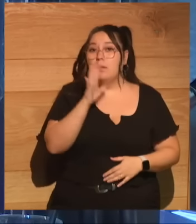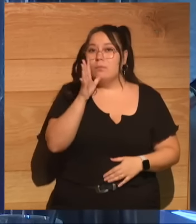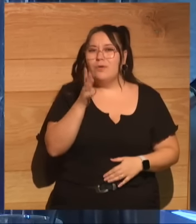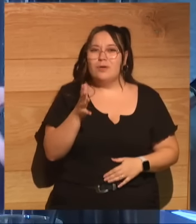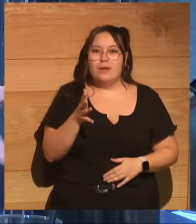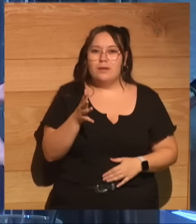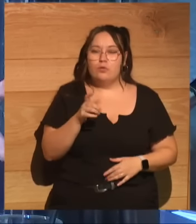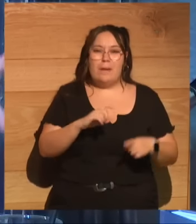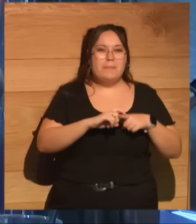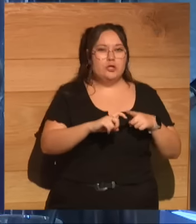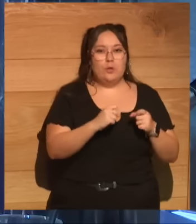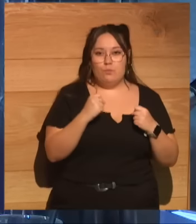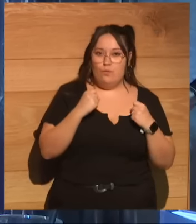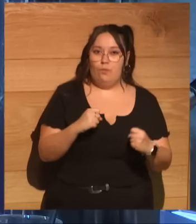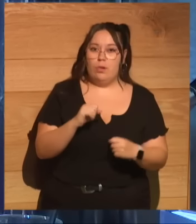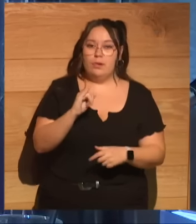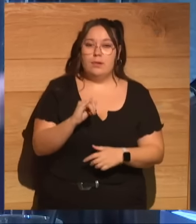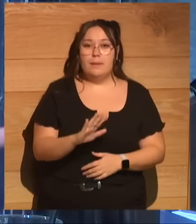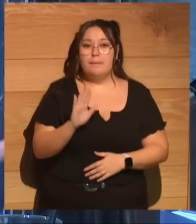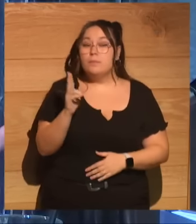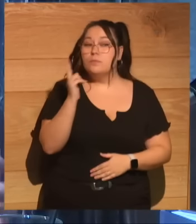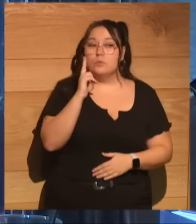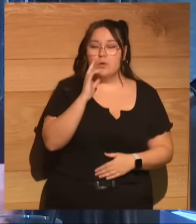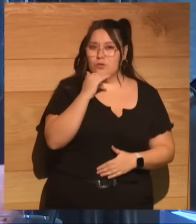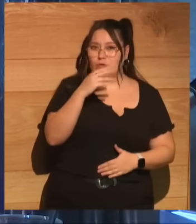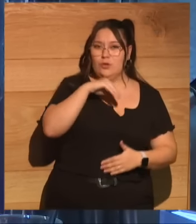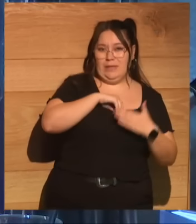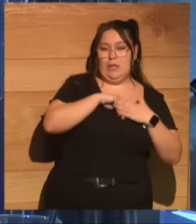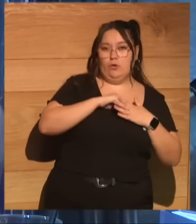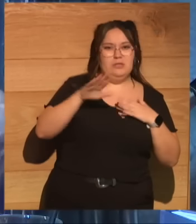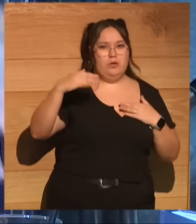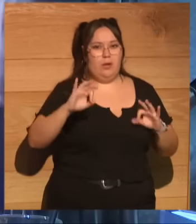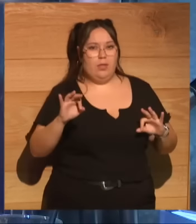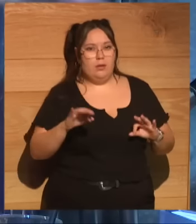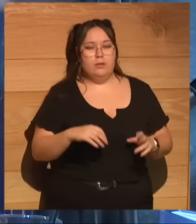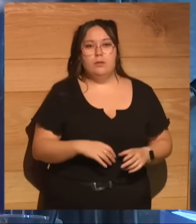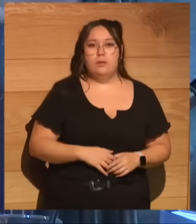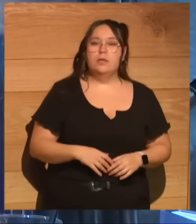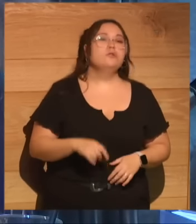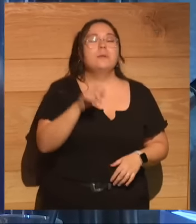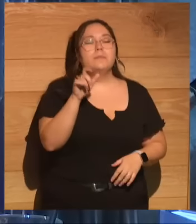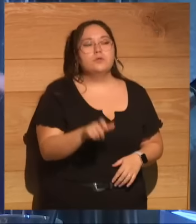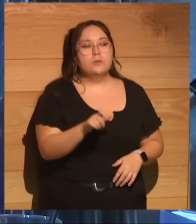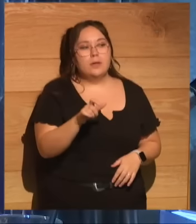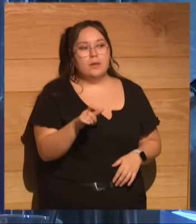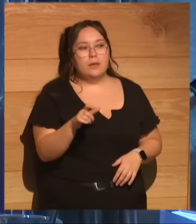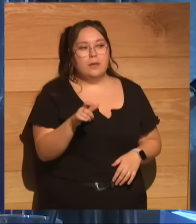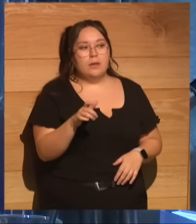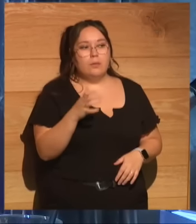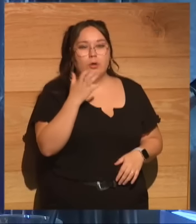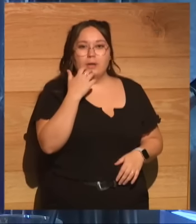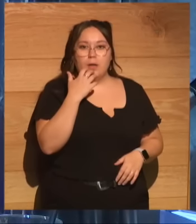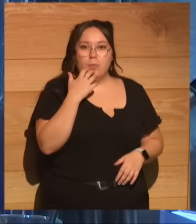una enorme personalidad. Pero sus terrores son más internos que externos. Quiero decir, no es que sea una persona a la que le atasen al